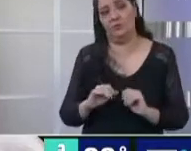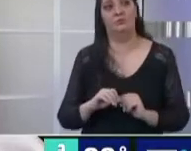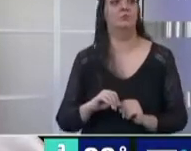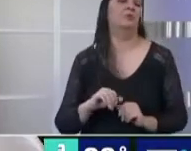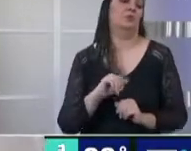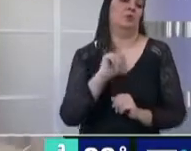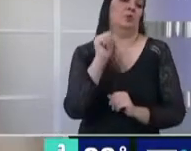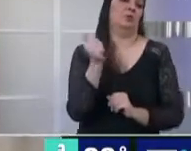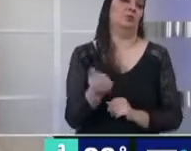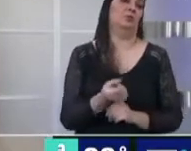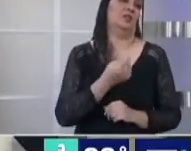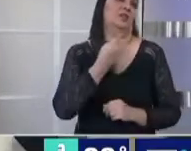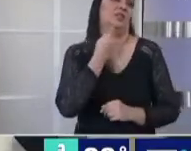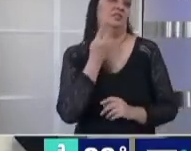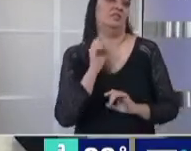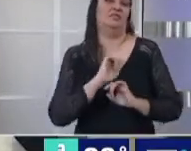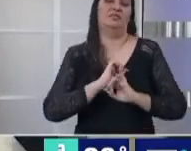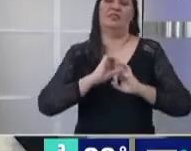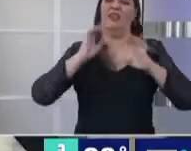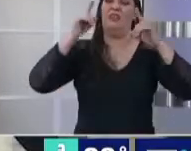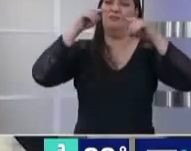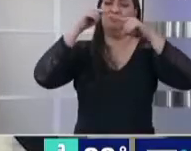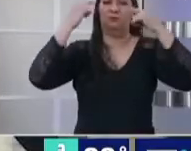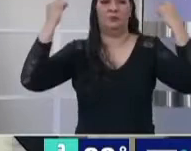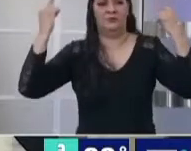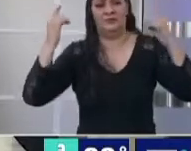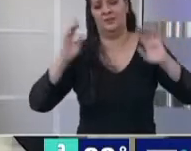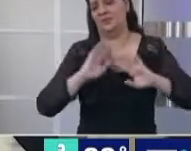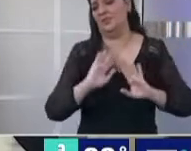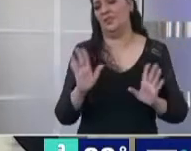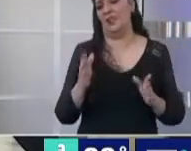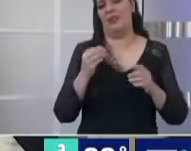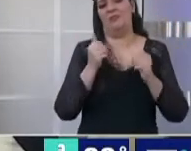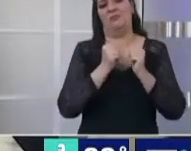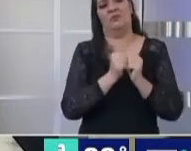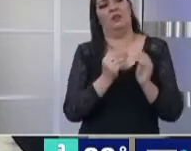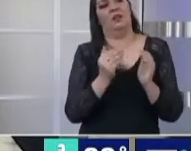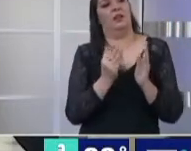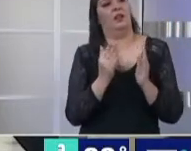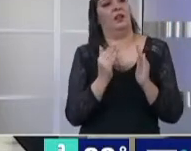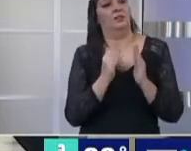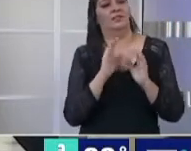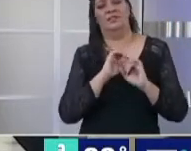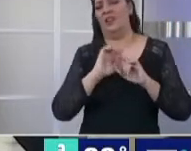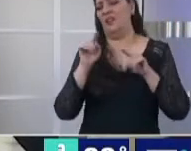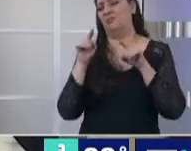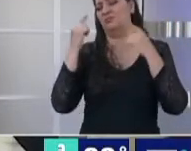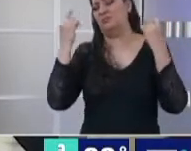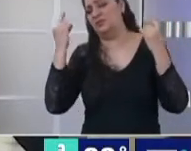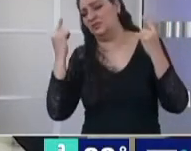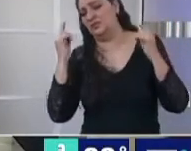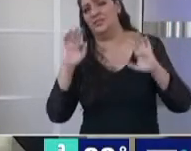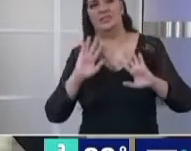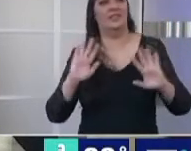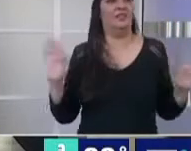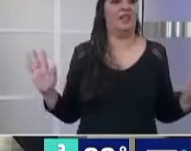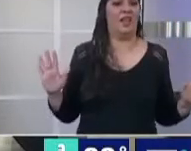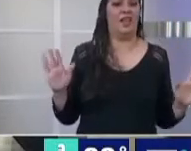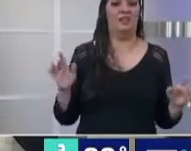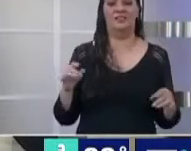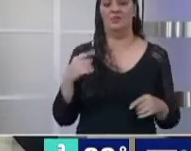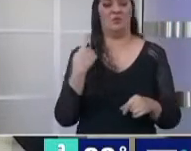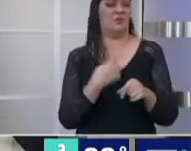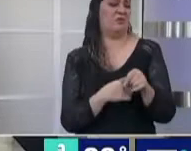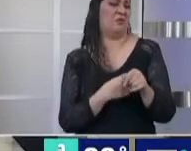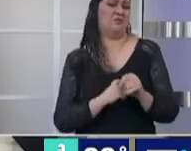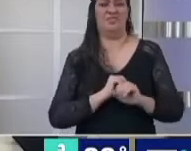dicen, ya me vale, ya me vale, duré mucho adentro. Me vale, estoy harto, y pues ya, si me va a dar, que